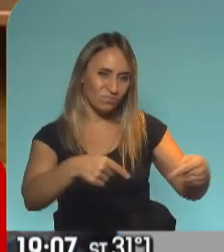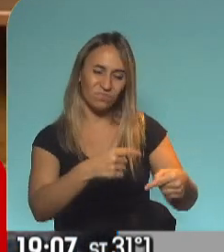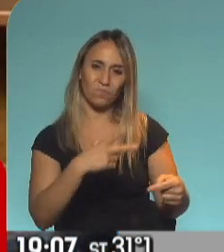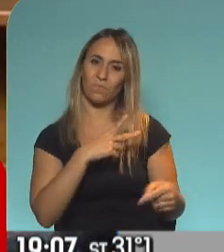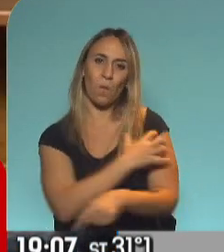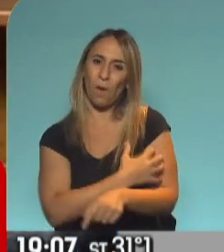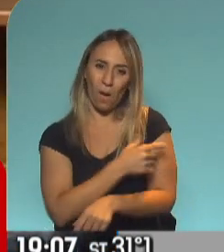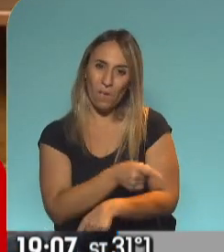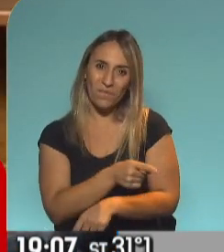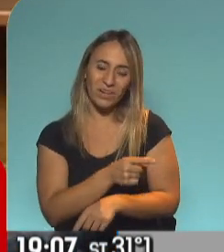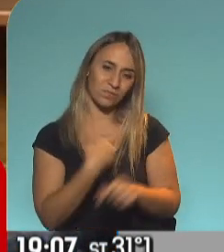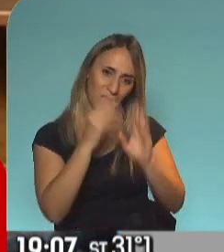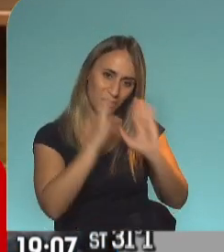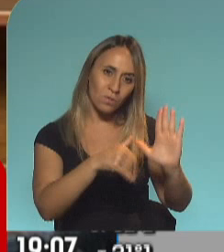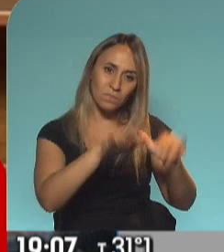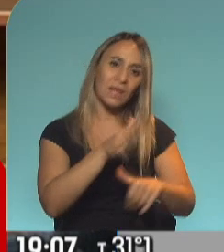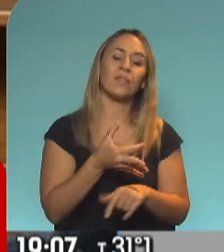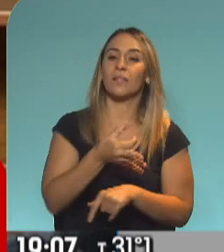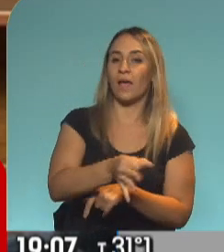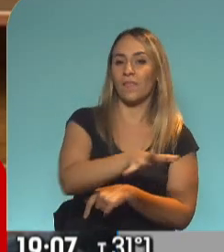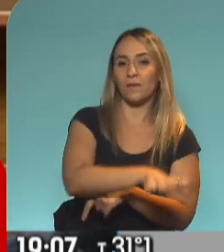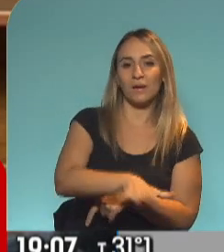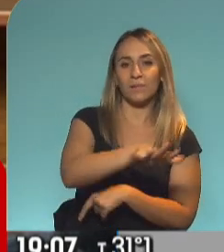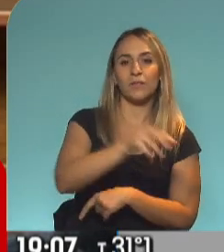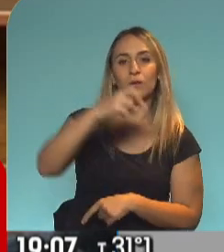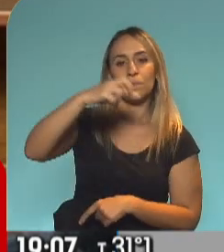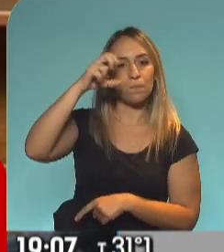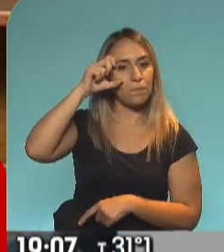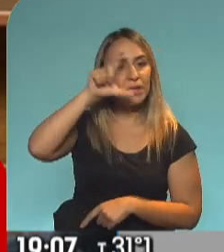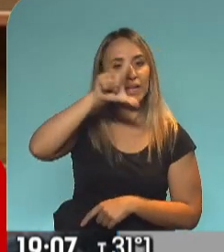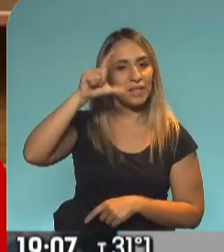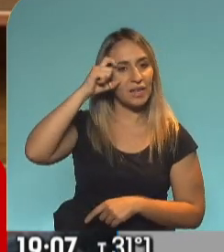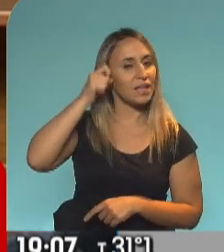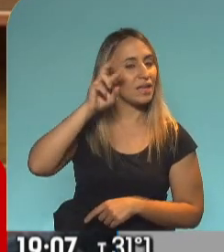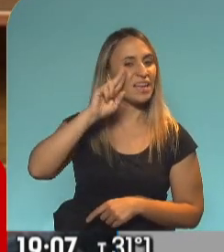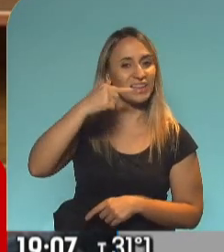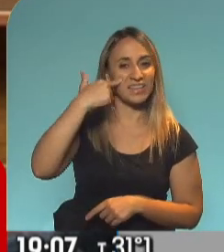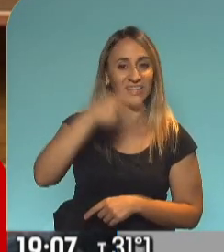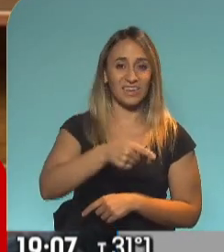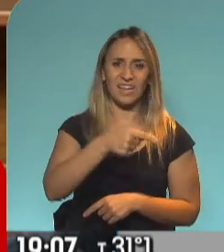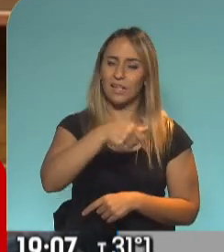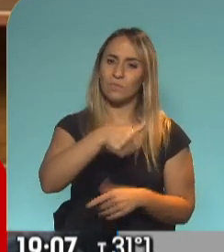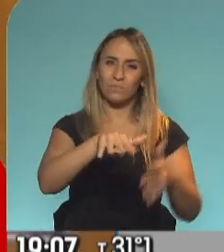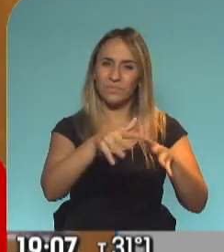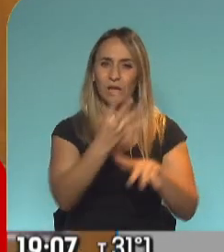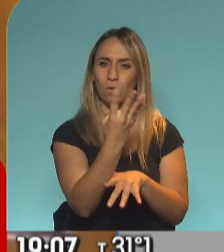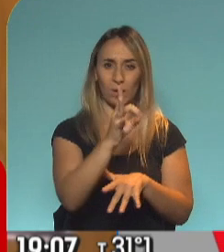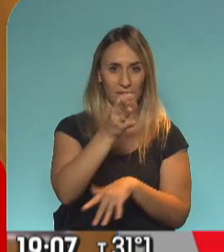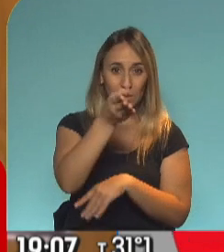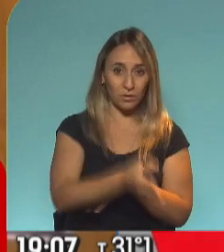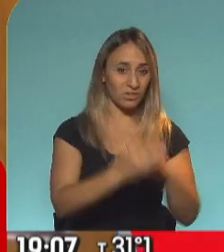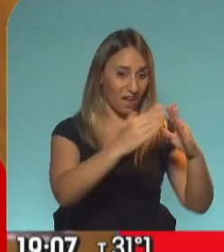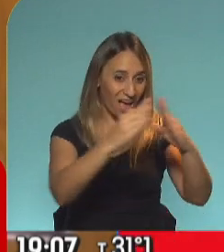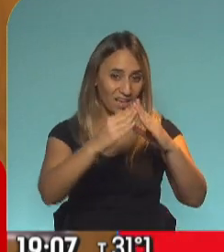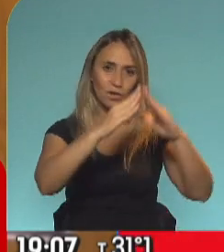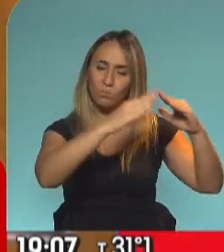el asentamiento Pellegrini en el departamento Rivadavia, en donde se derrumbó el 40% de las